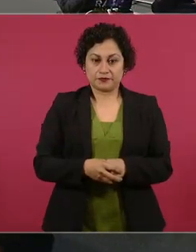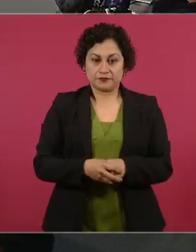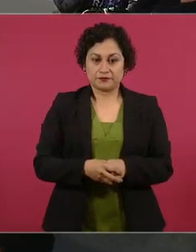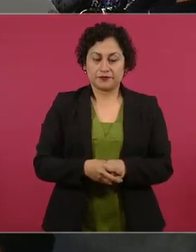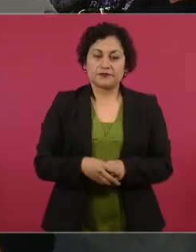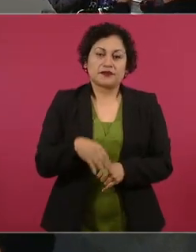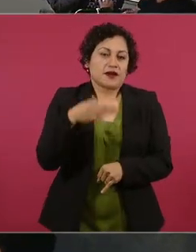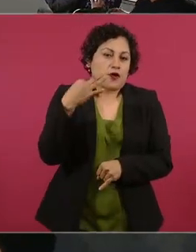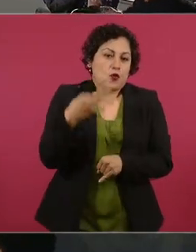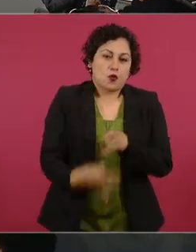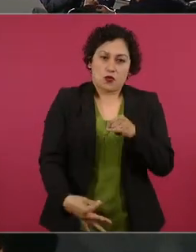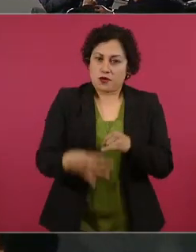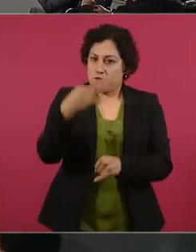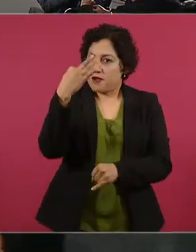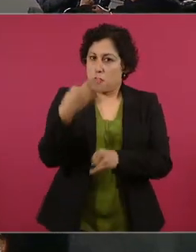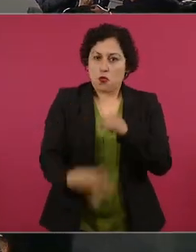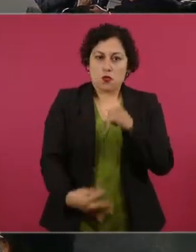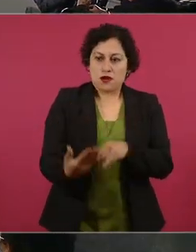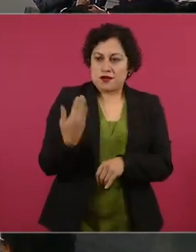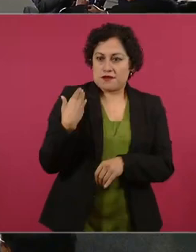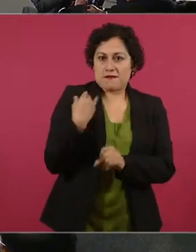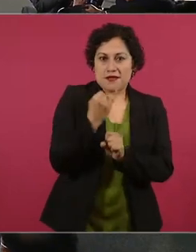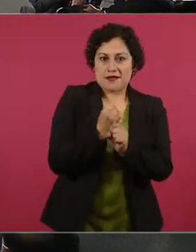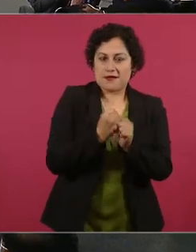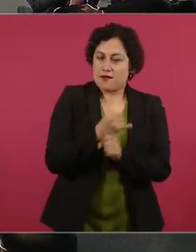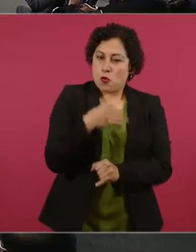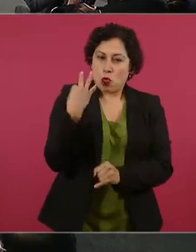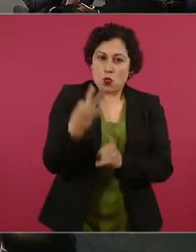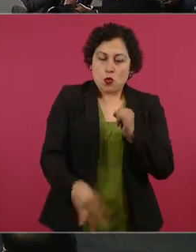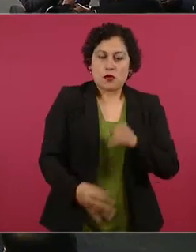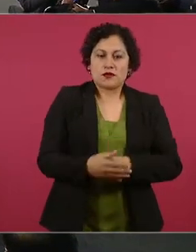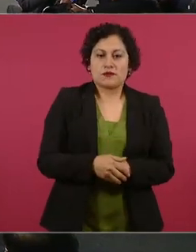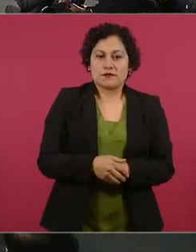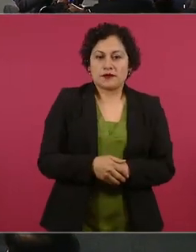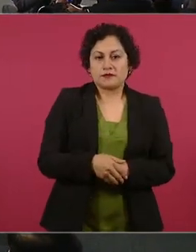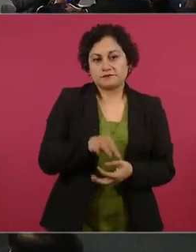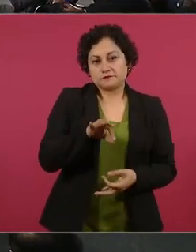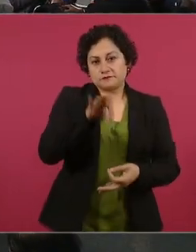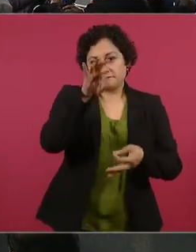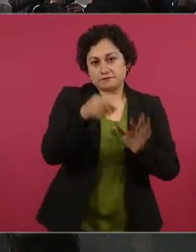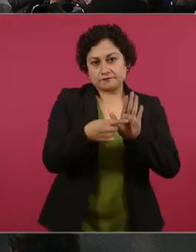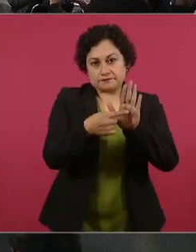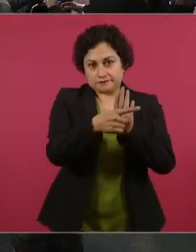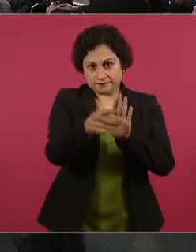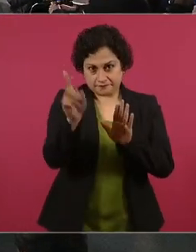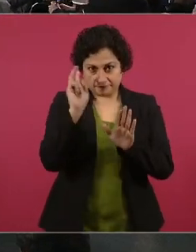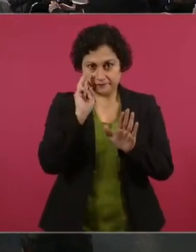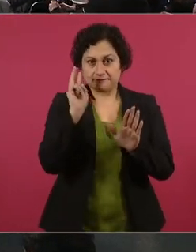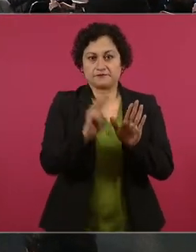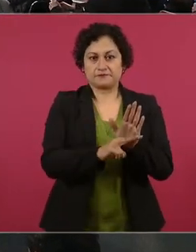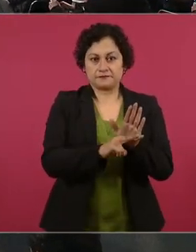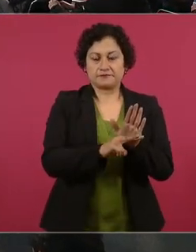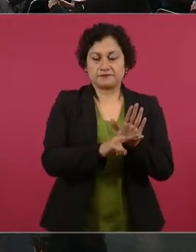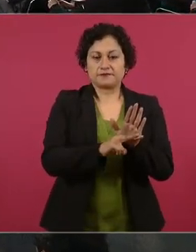La última encuesta es para que vean lo que hace el periodista